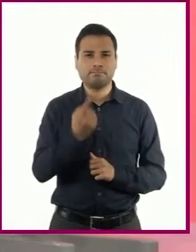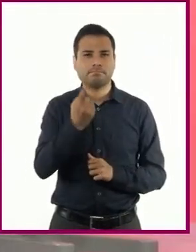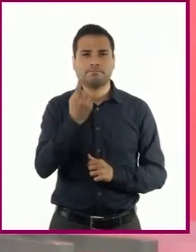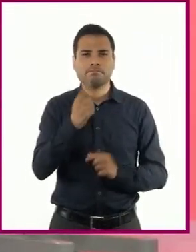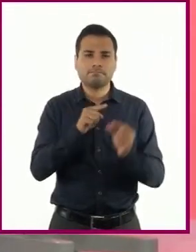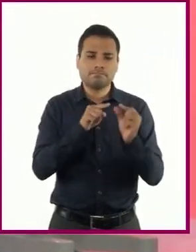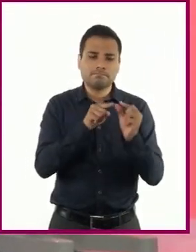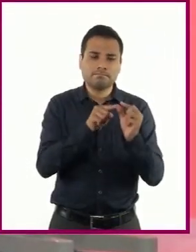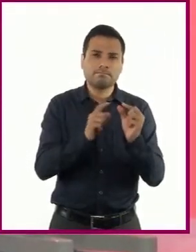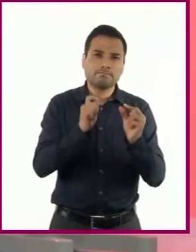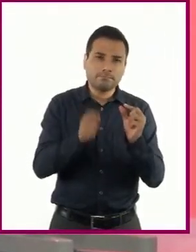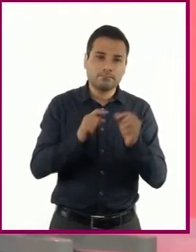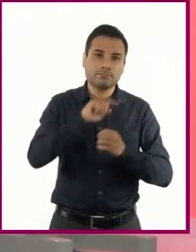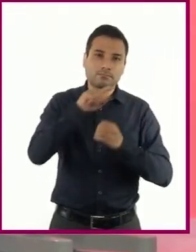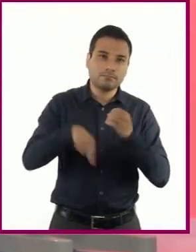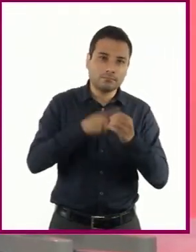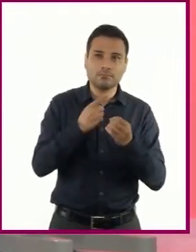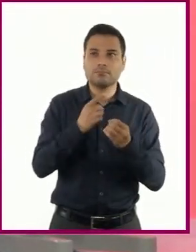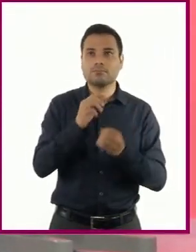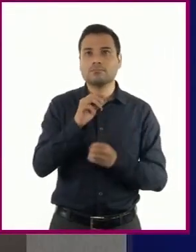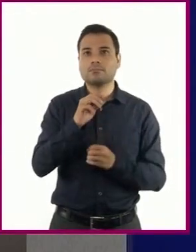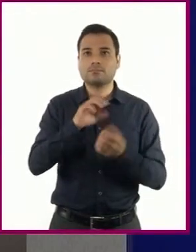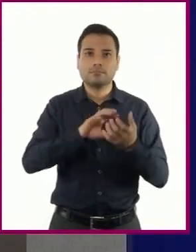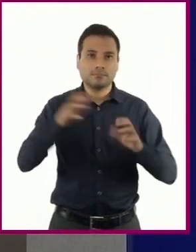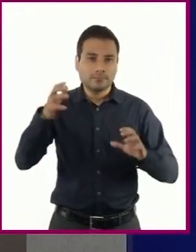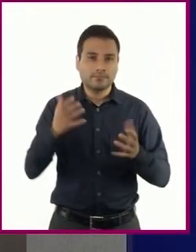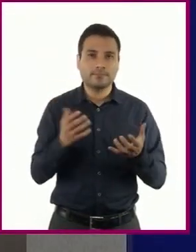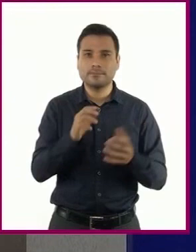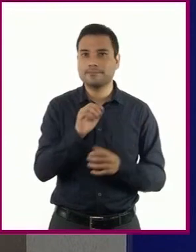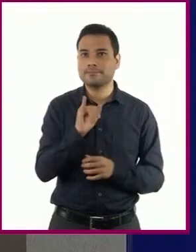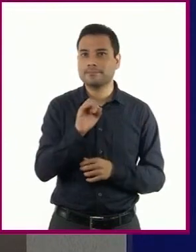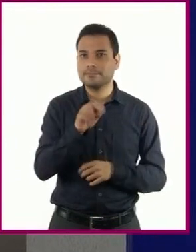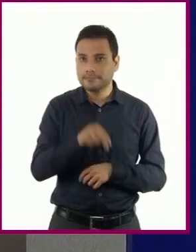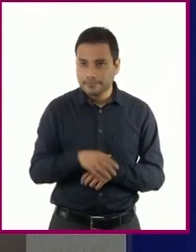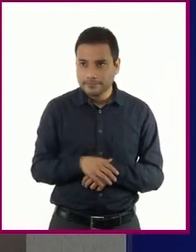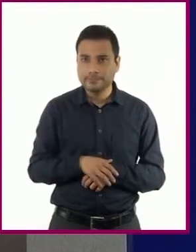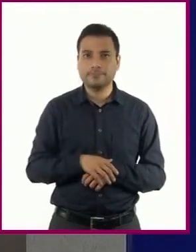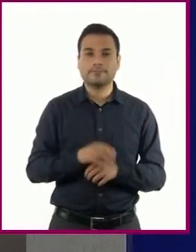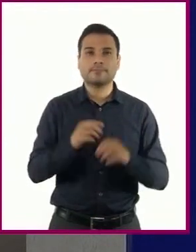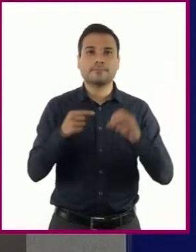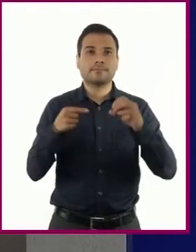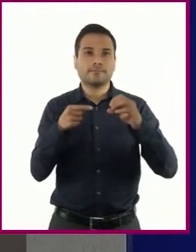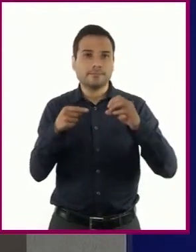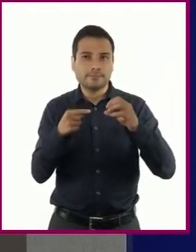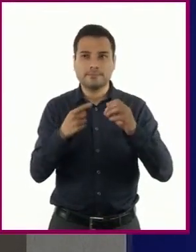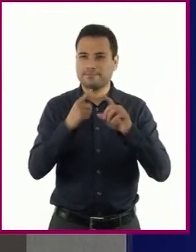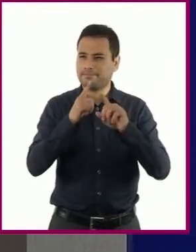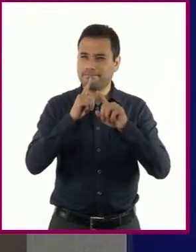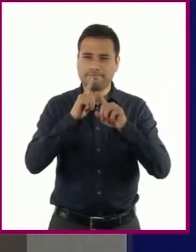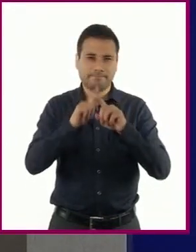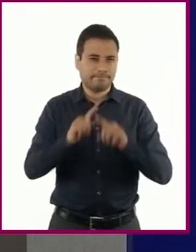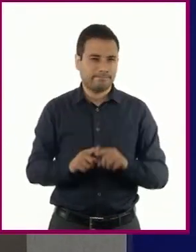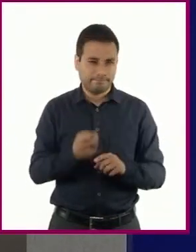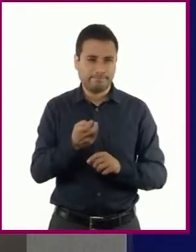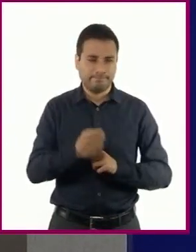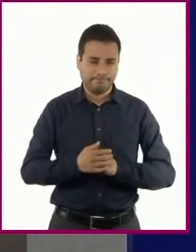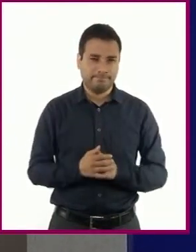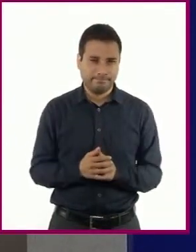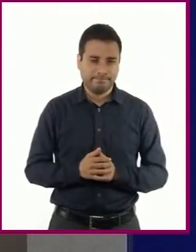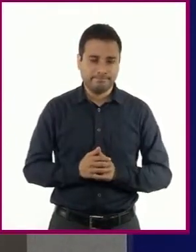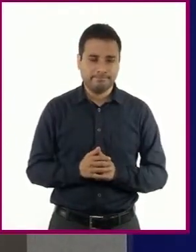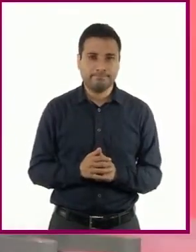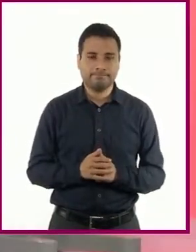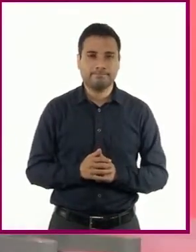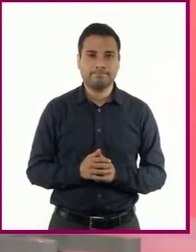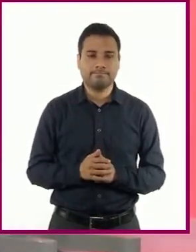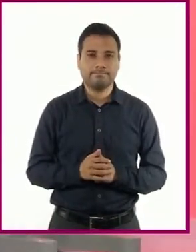puede ser un átomo, una molécula, un ion, un electrón, cualquier otra partícula o grupo específico de